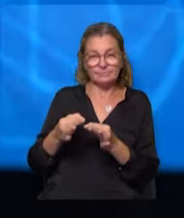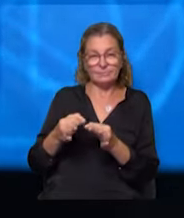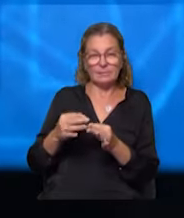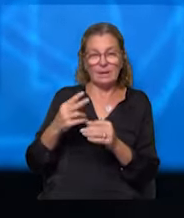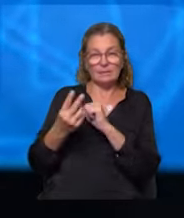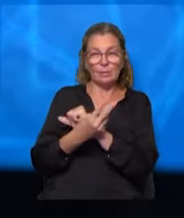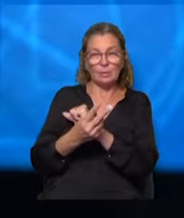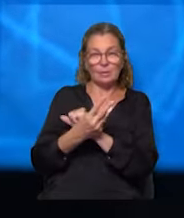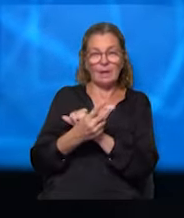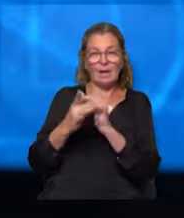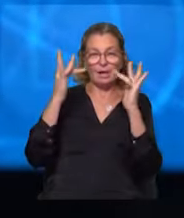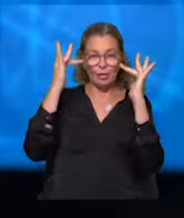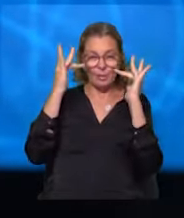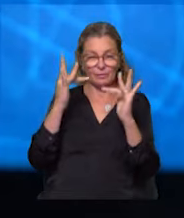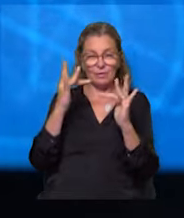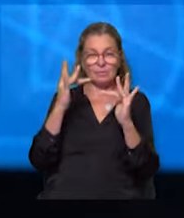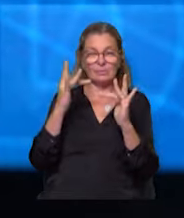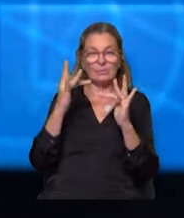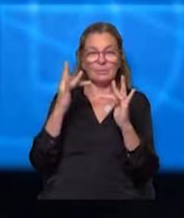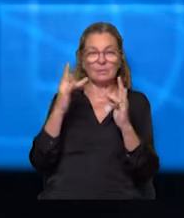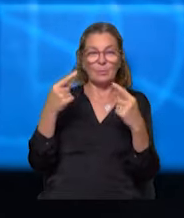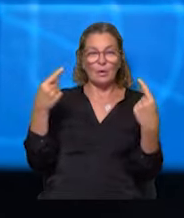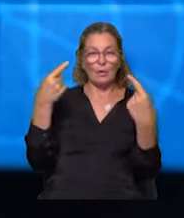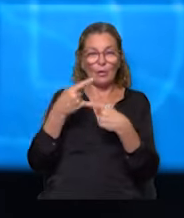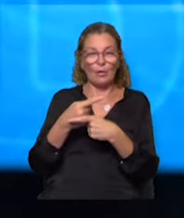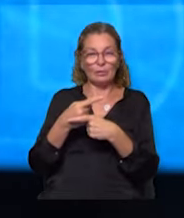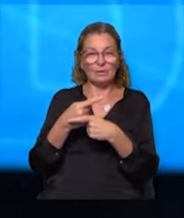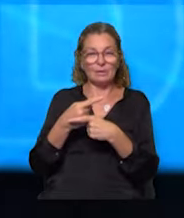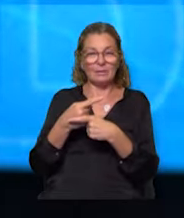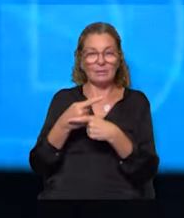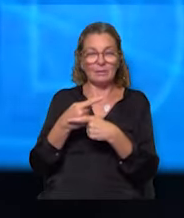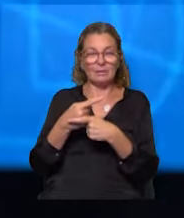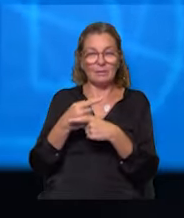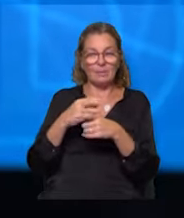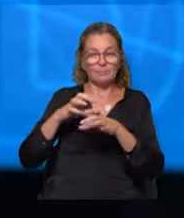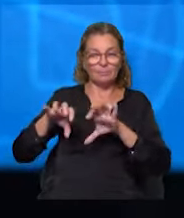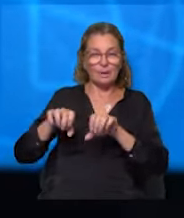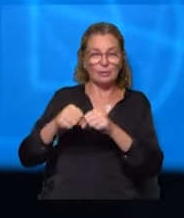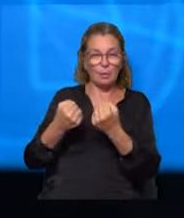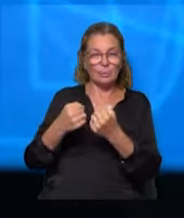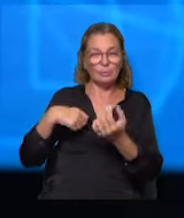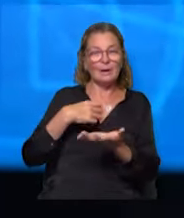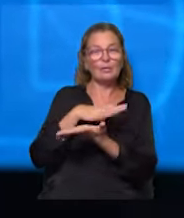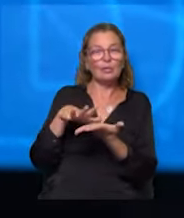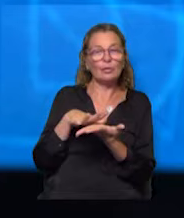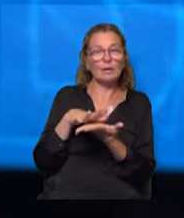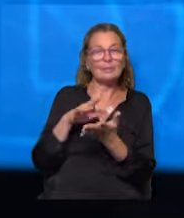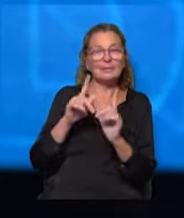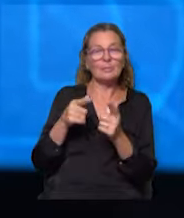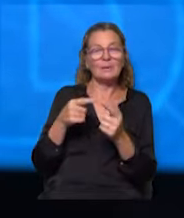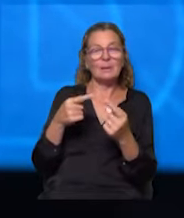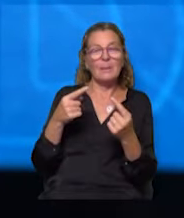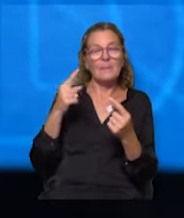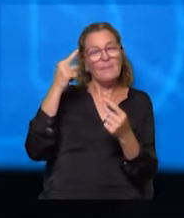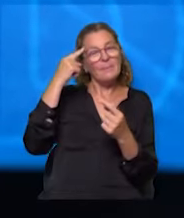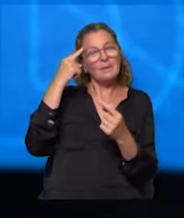seguridad en educación en el combate a la fragmentación social en particular creo